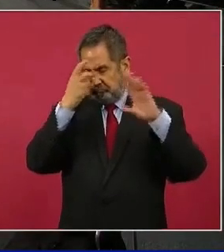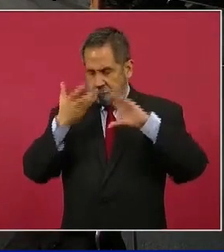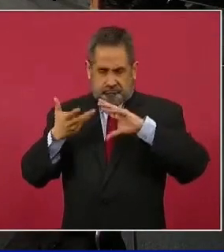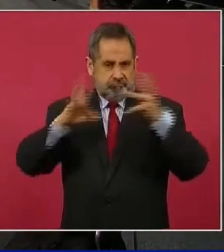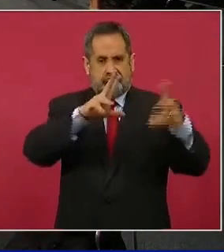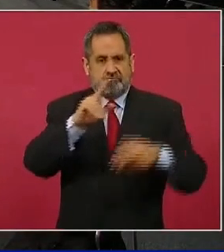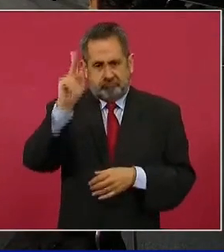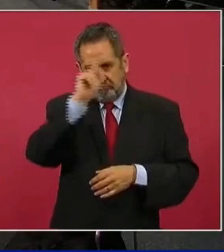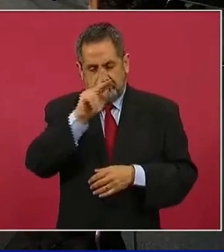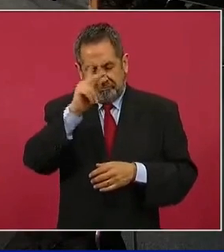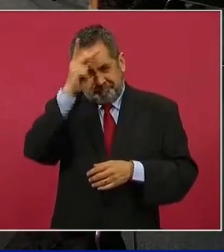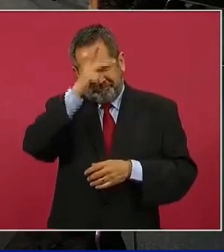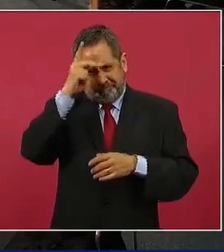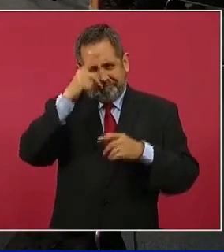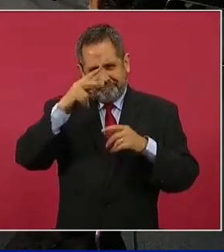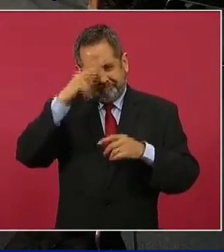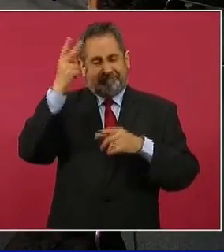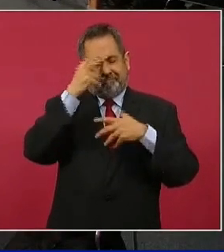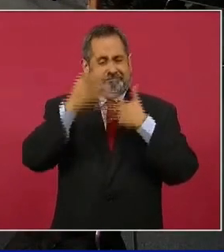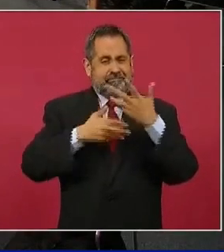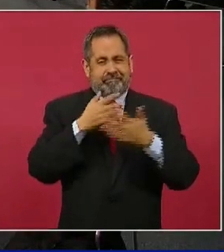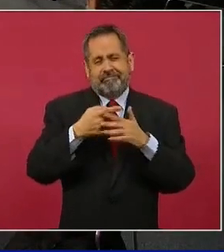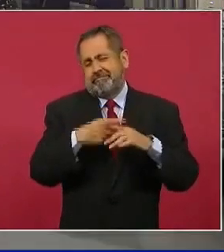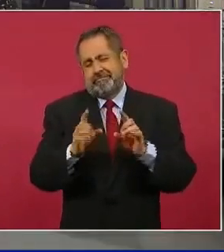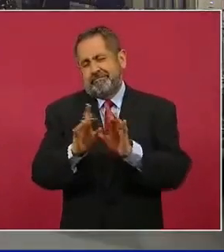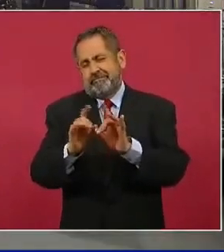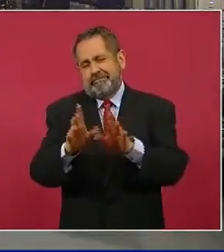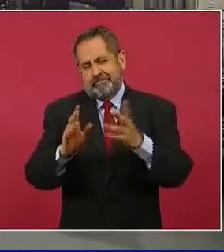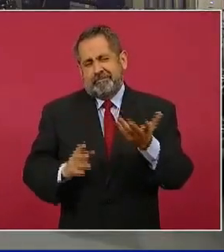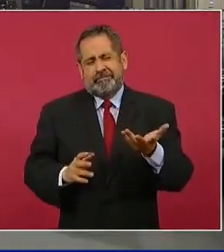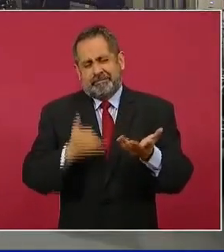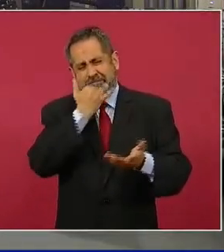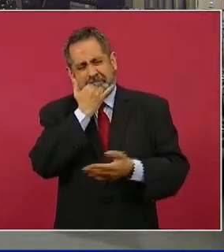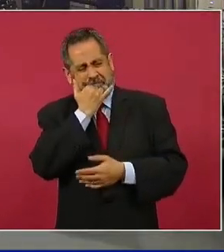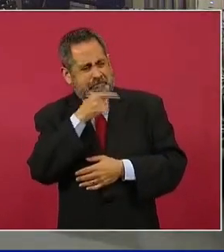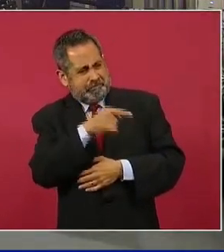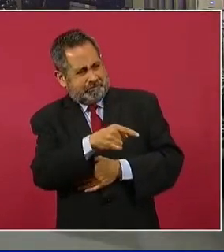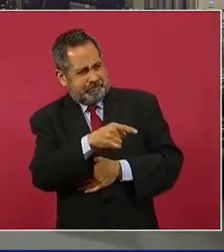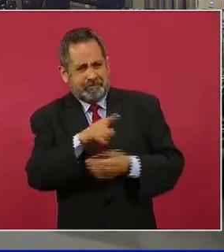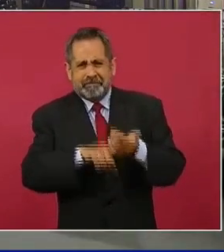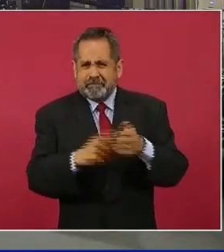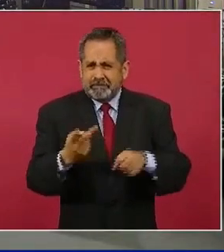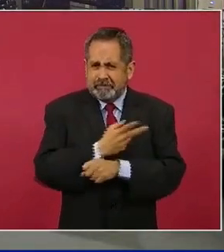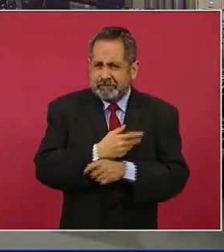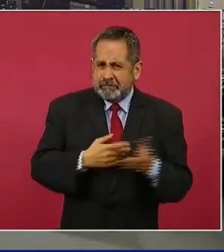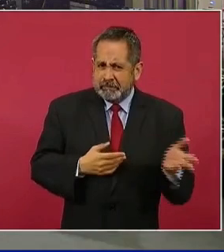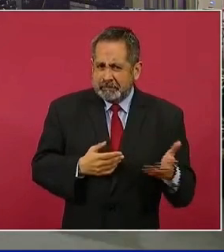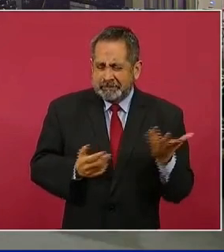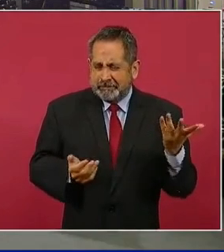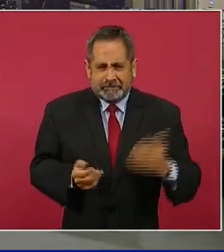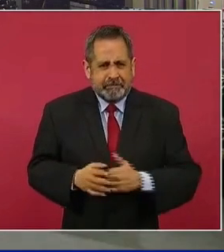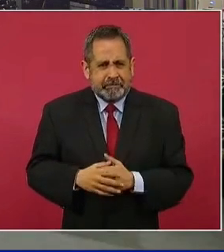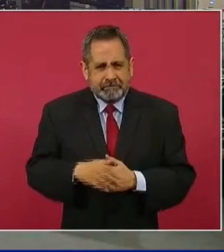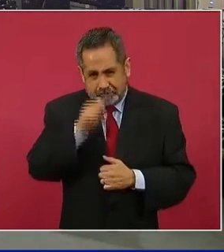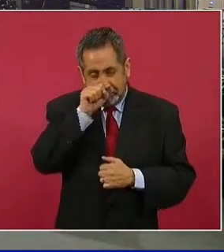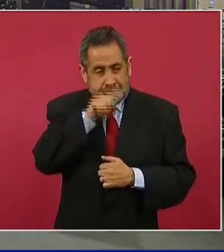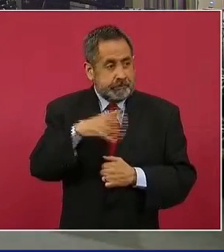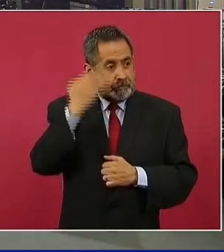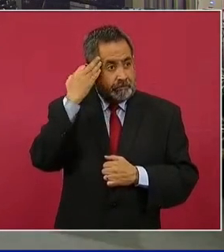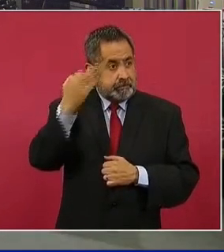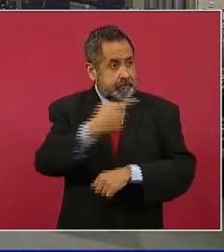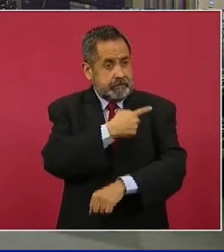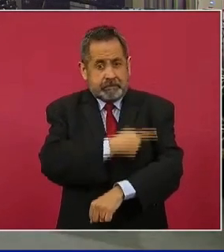realmente por diferentes circunstancias, en este caso, pues da la impresión que eso está sucediendo y a lo mejor ante un periodo tan